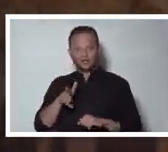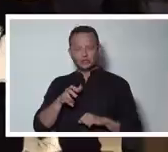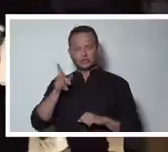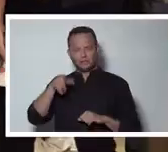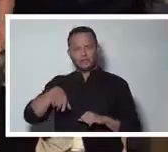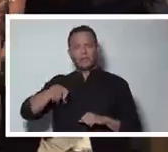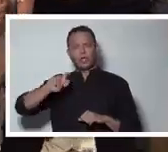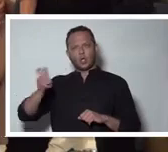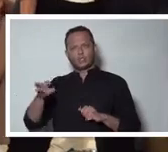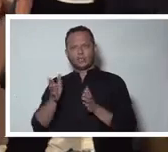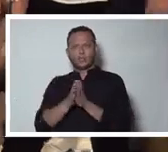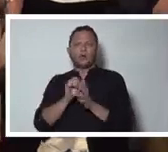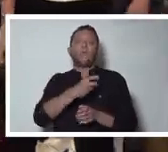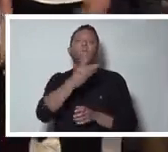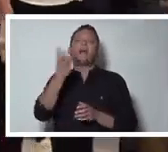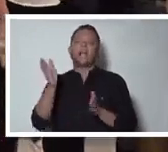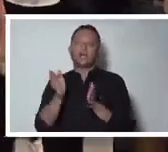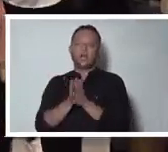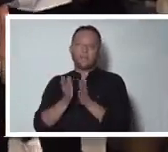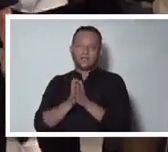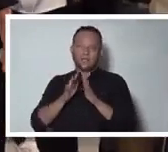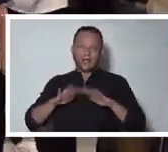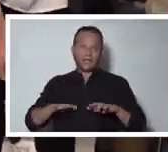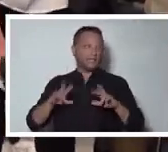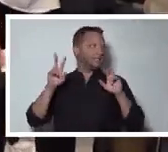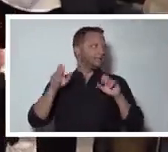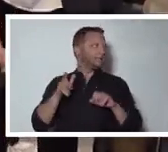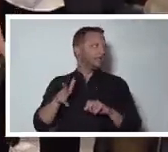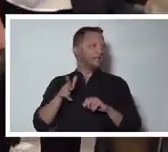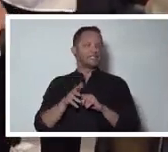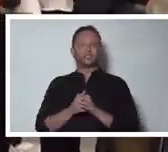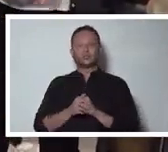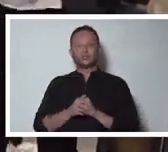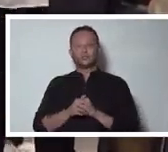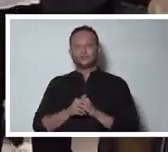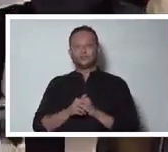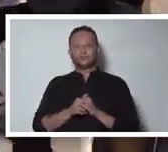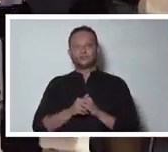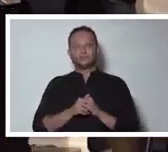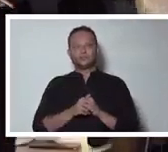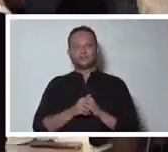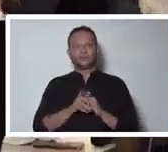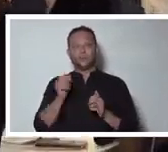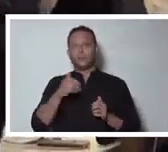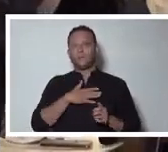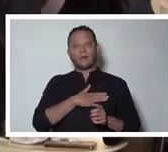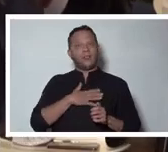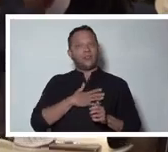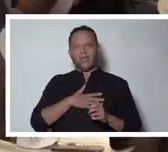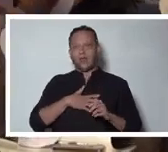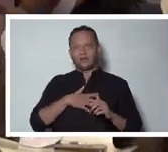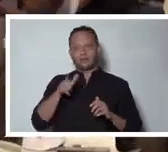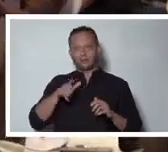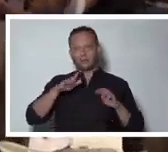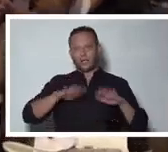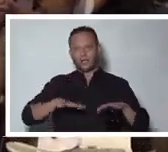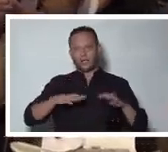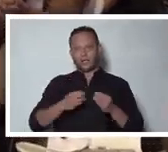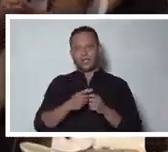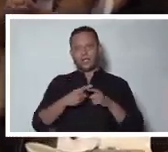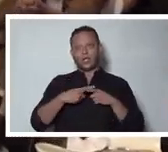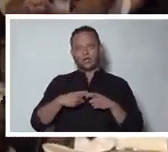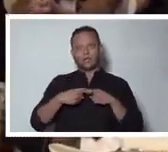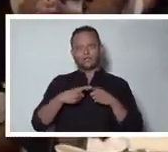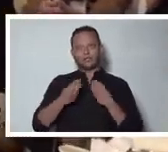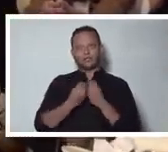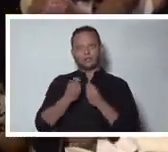compañera Bueno hay varias compañeras aquí del derecho y desde luego un en fin un placer tenerte aquí y compartir